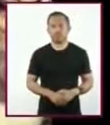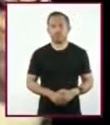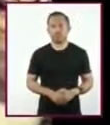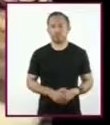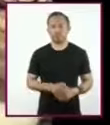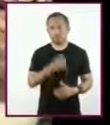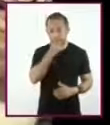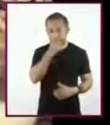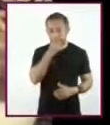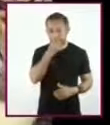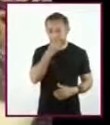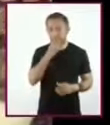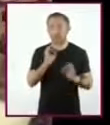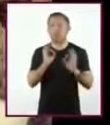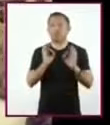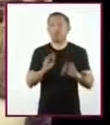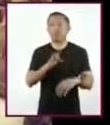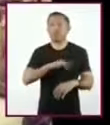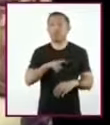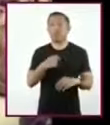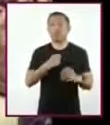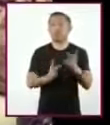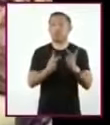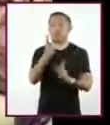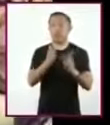Perfecto, vamos a ponerle aquí los vegetales.